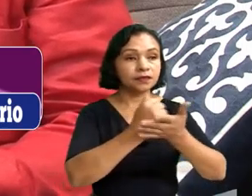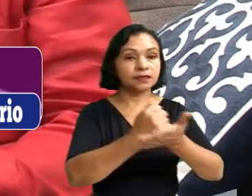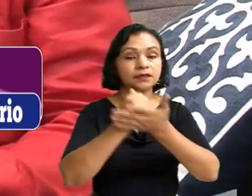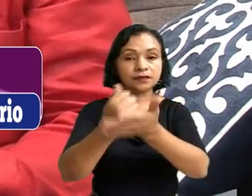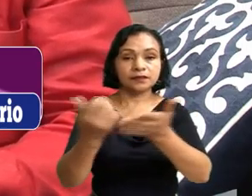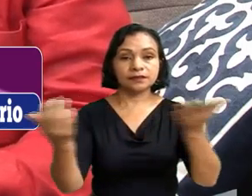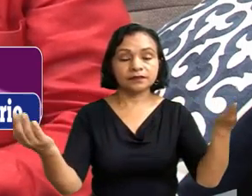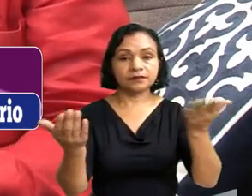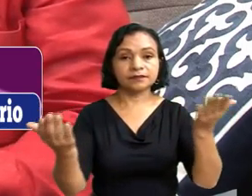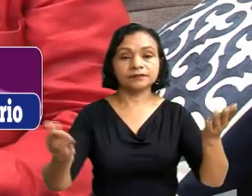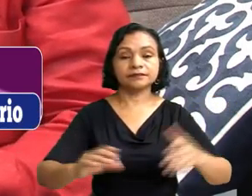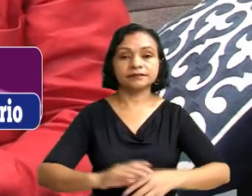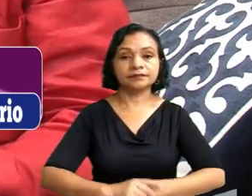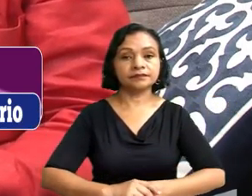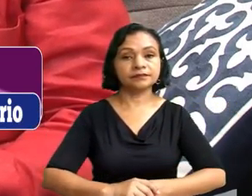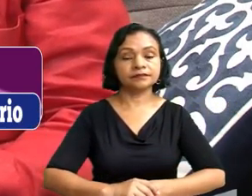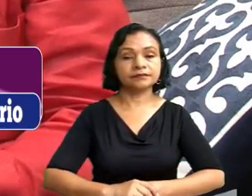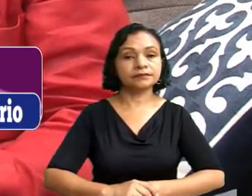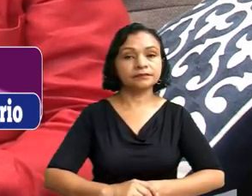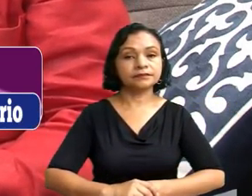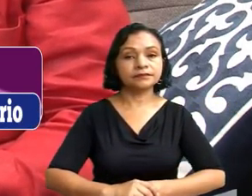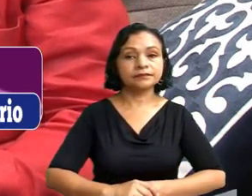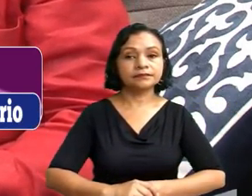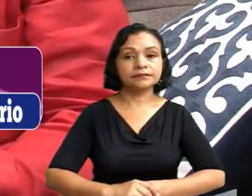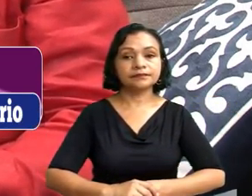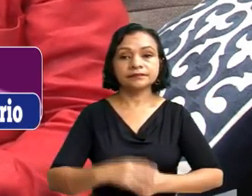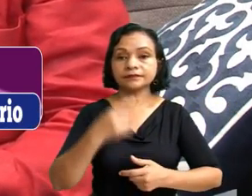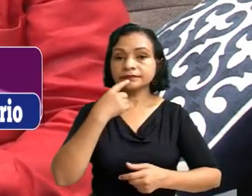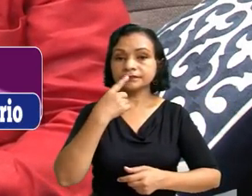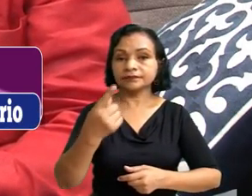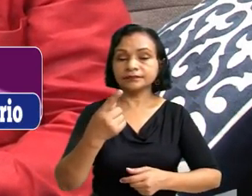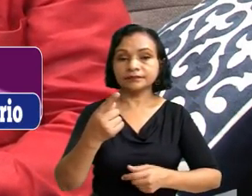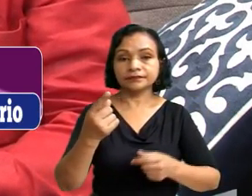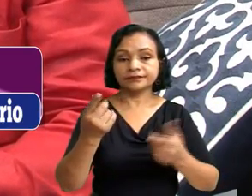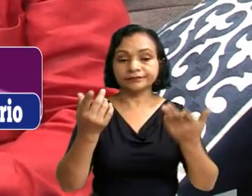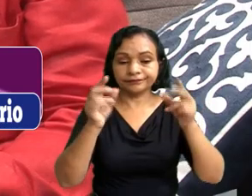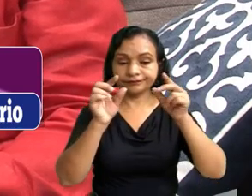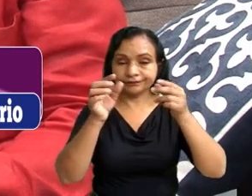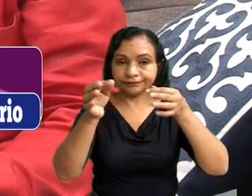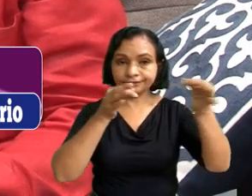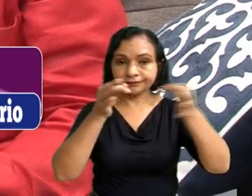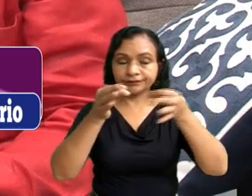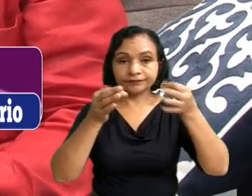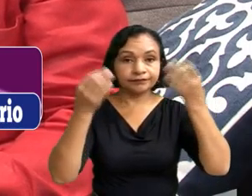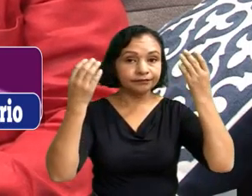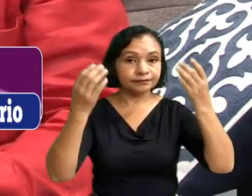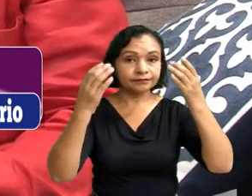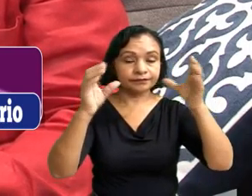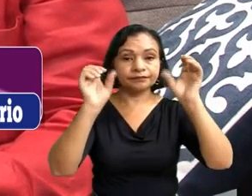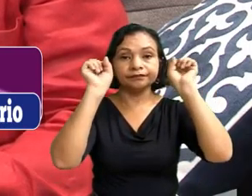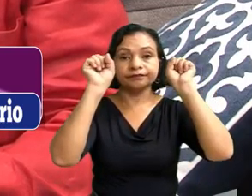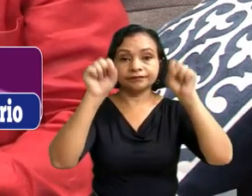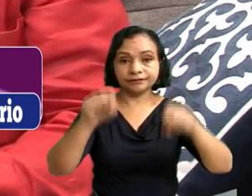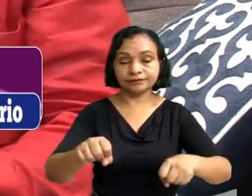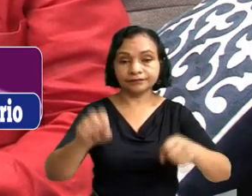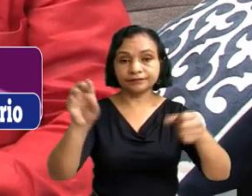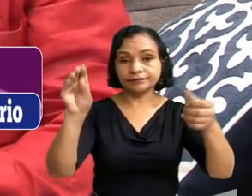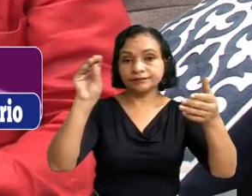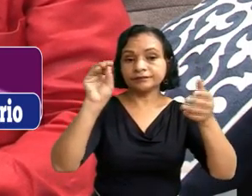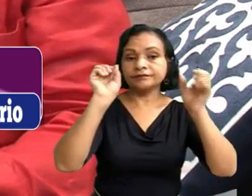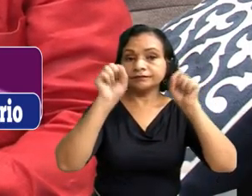amnistía insisto la parte conducente las condiciones que podrían imponerse